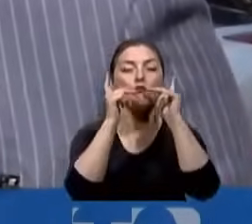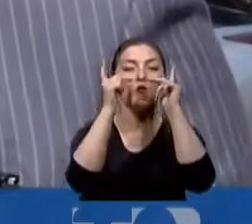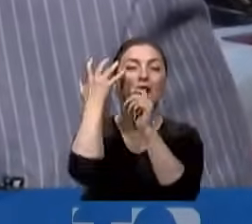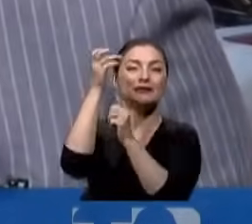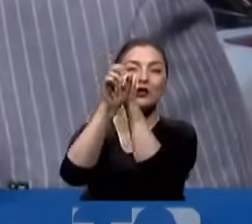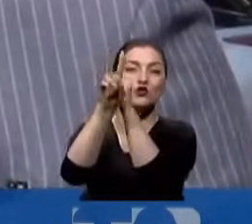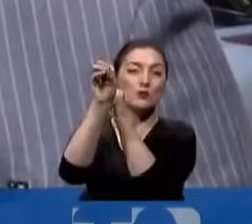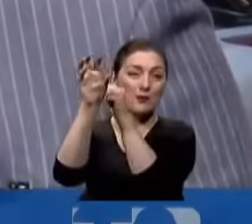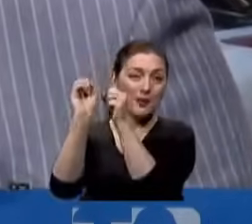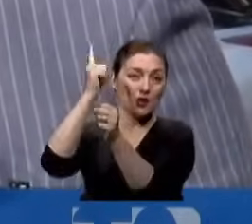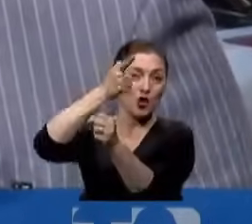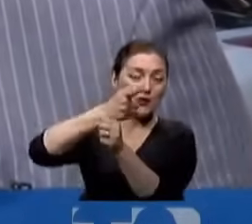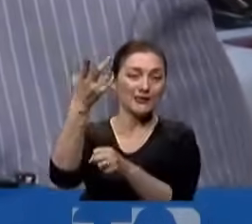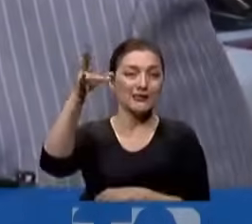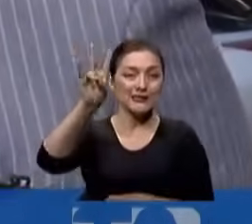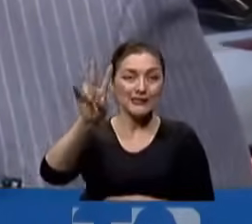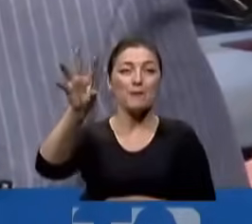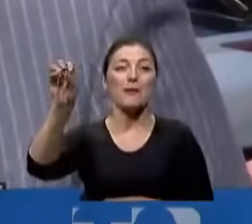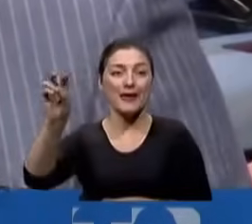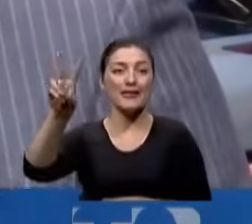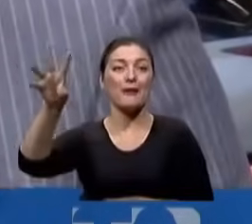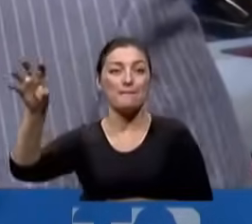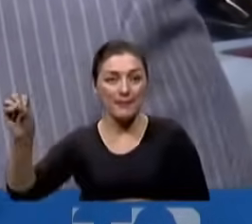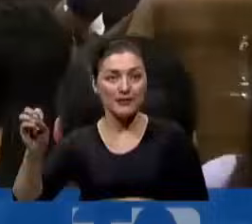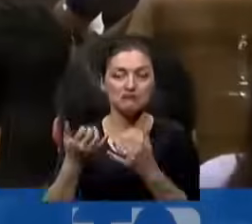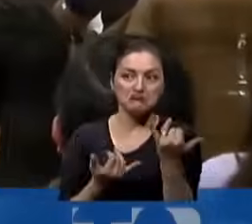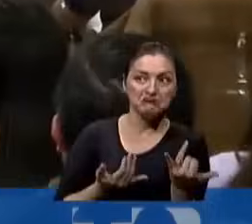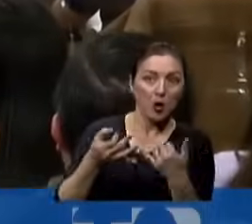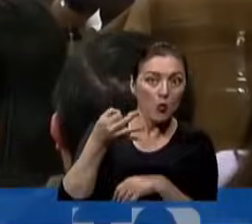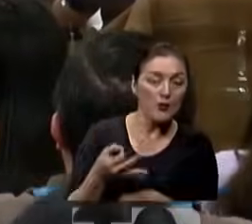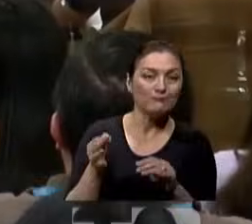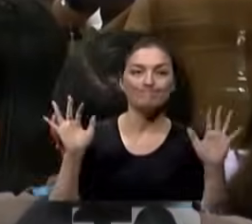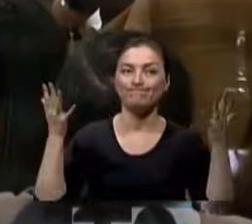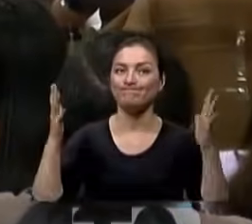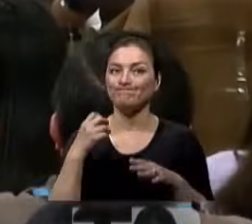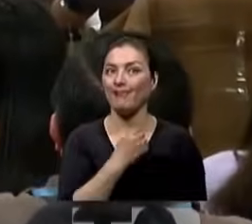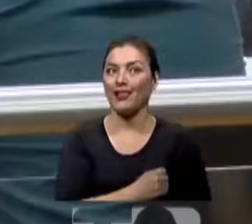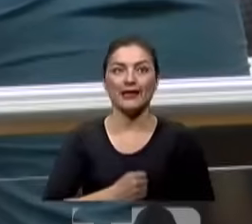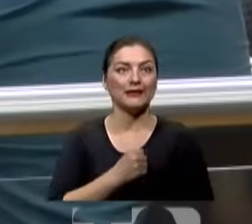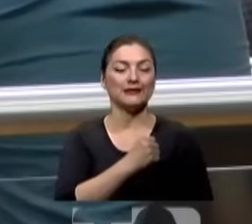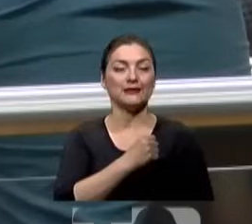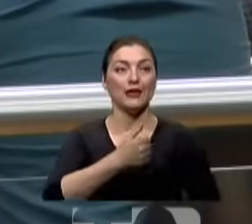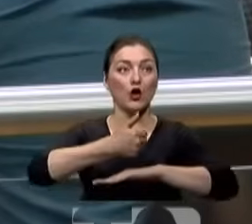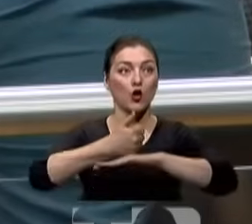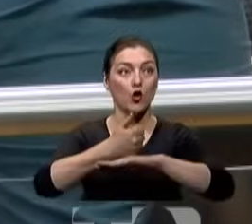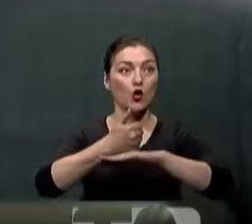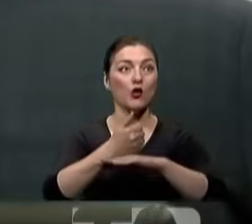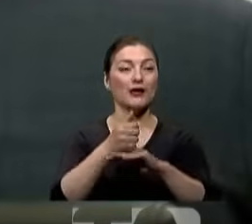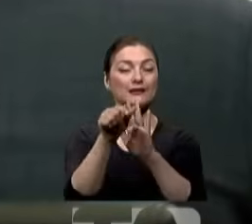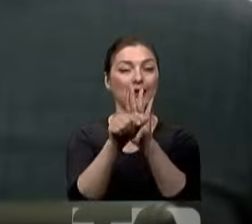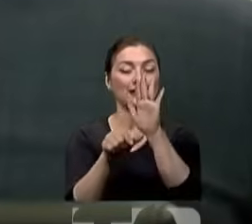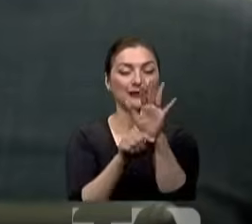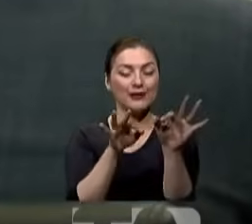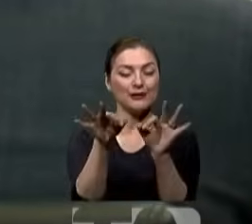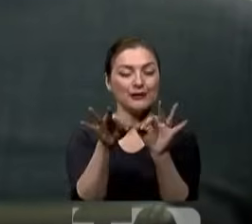el 2020 en la ordenanza 17-2020, pero lamentablemente hasta hoy no se lo hace. Ambos aseguran que las autoridades deberán afinar estos detalles